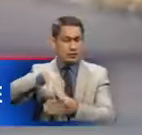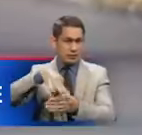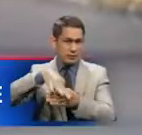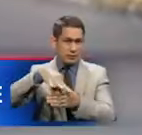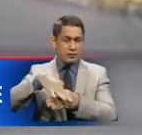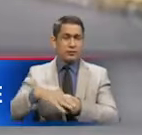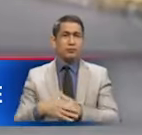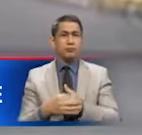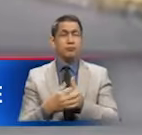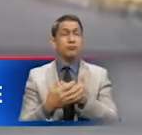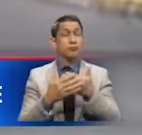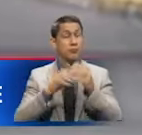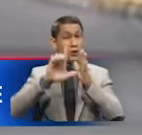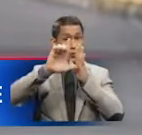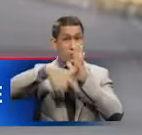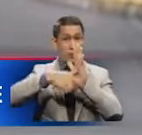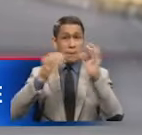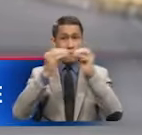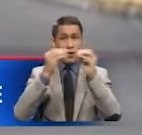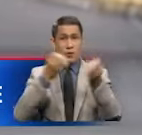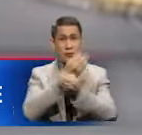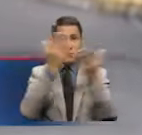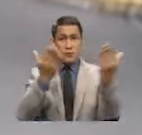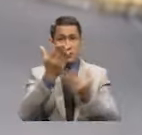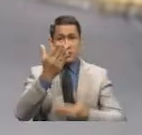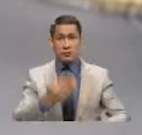esté en marcha. Detalles en minutos aquí en el noticiero.